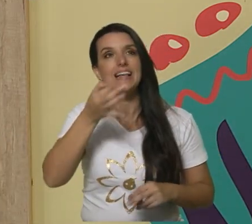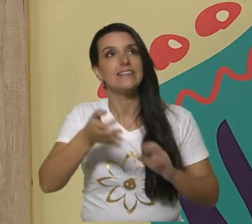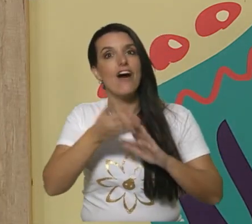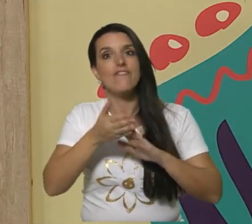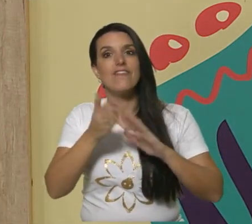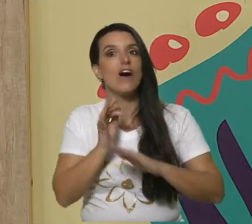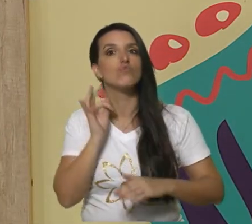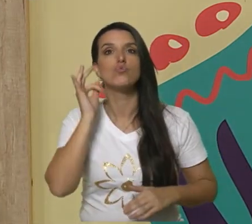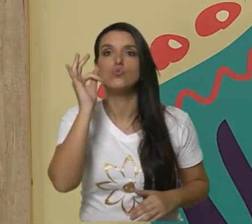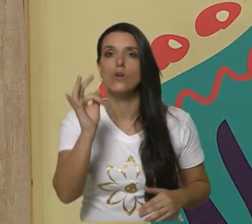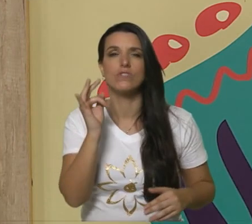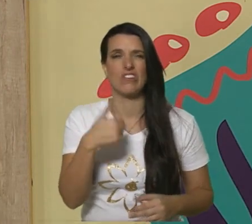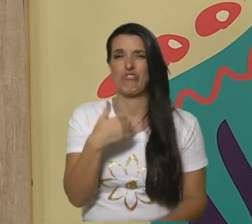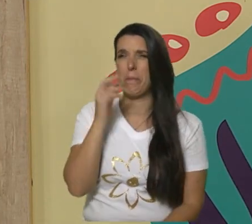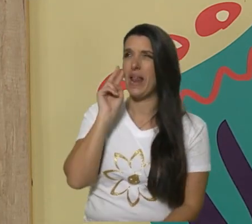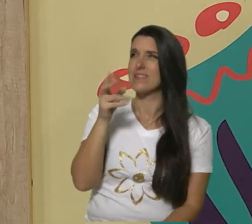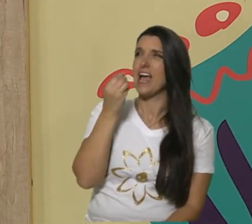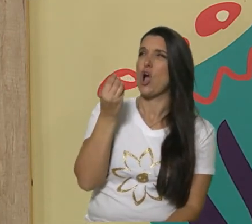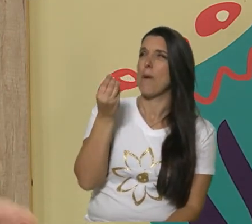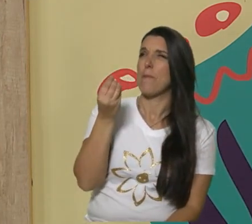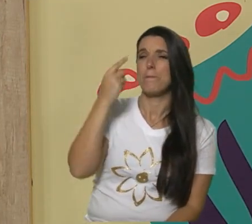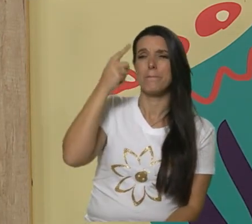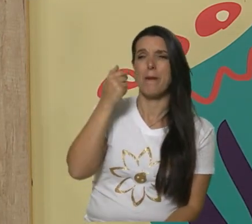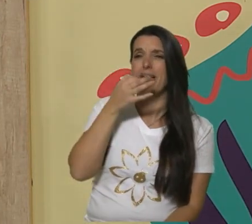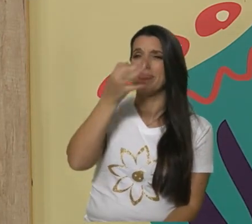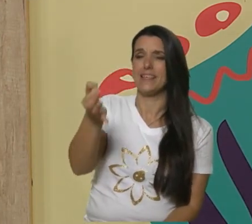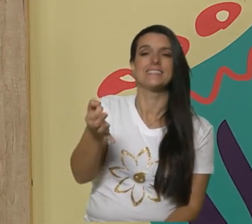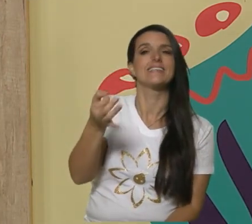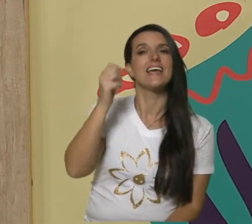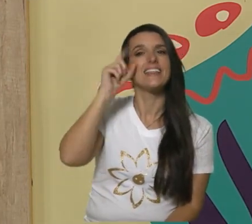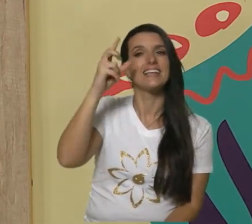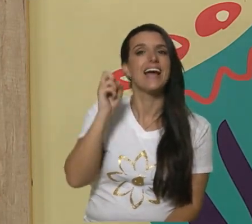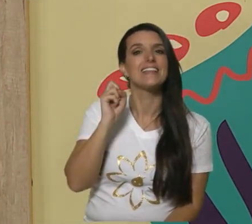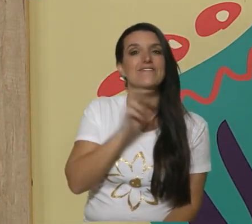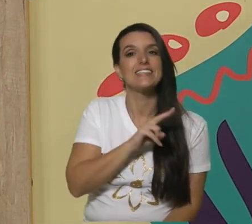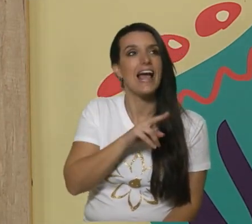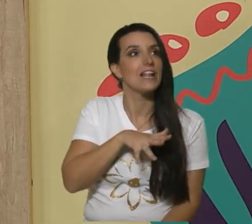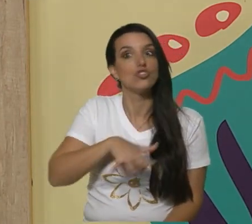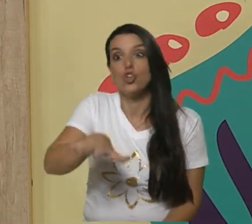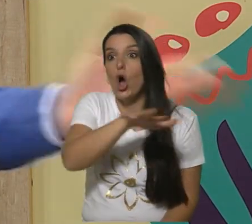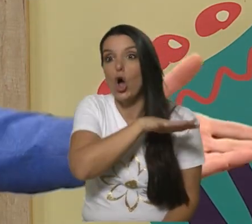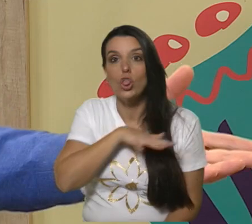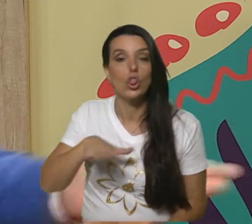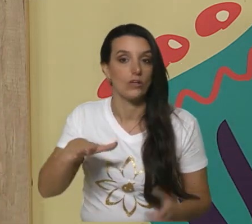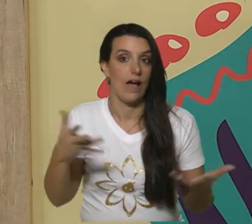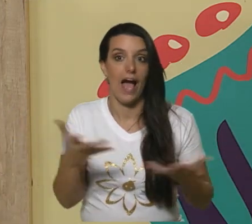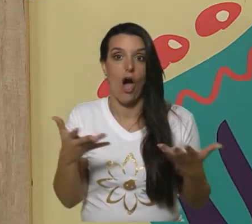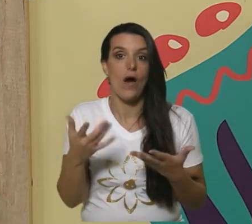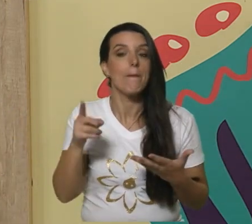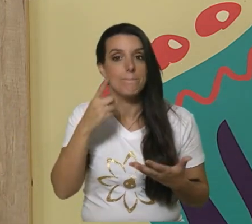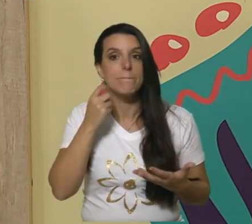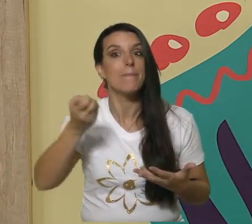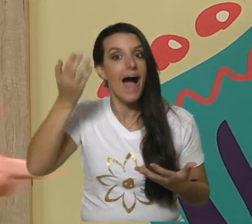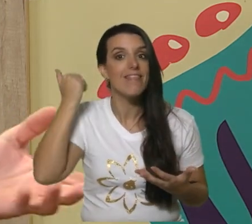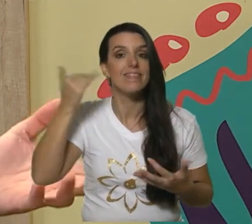Inteligencia artificial y yo decía cómo puede ser una Inteligencia artificial y hoy vemos que está absolutamente en todos lados nos atraviesa y como lo que te dije recién